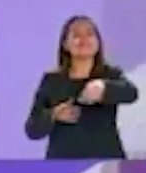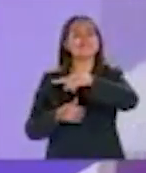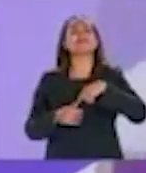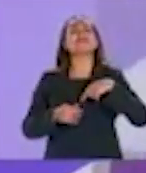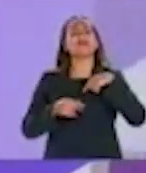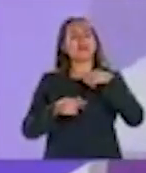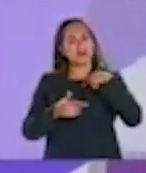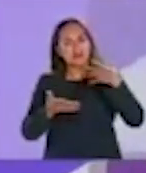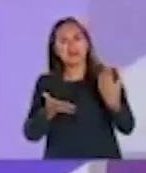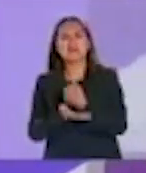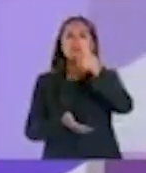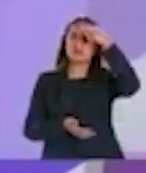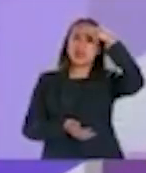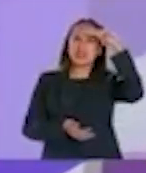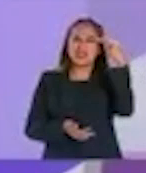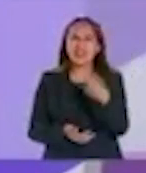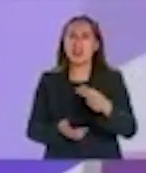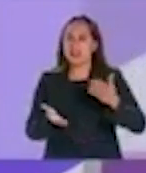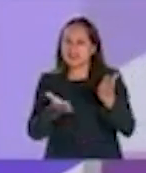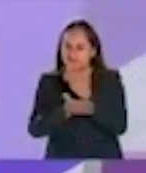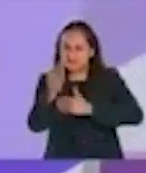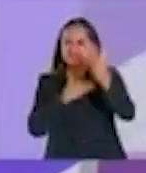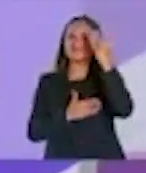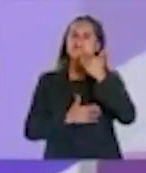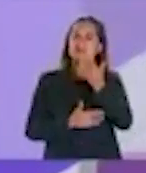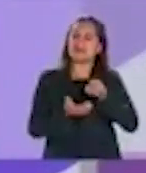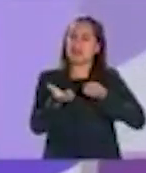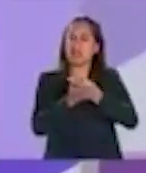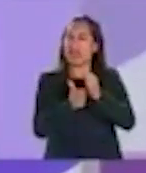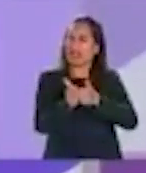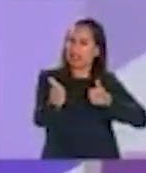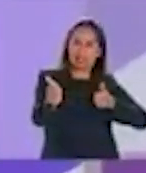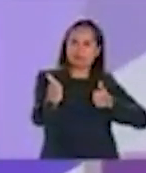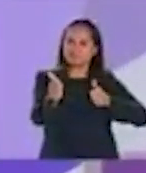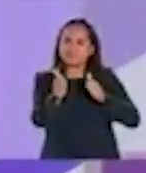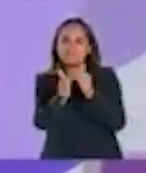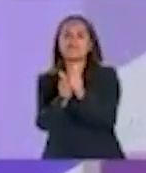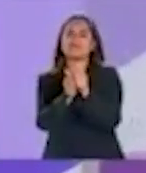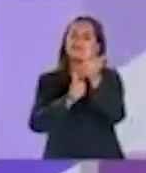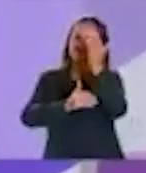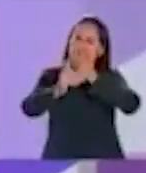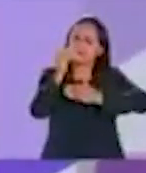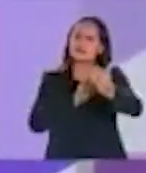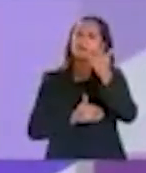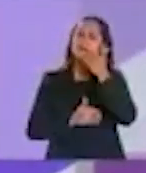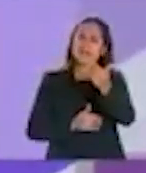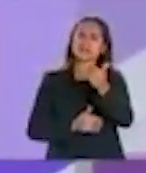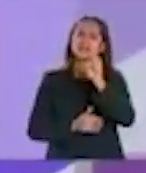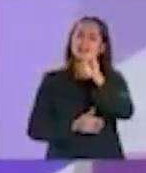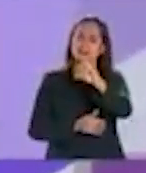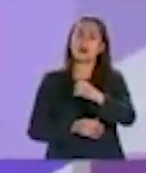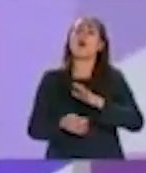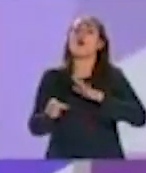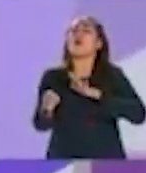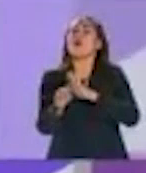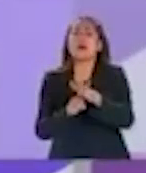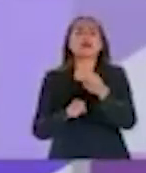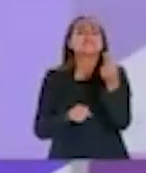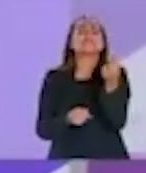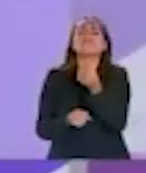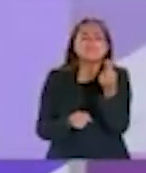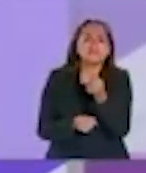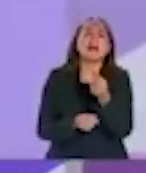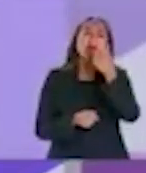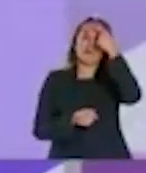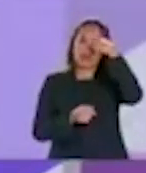querido méxico del atraso tenemos lo que se necesita para que méxico se convierta